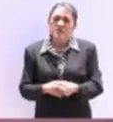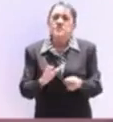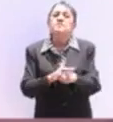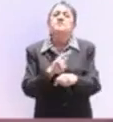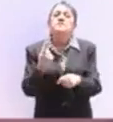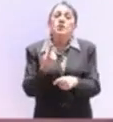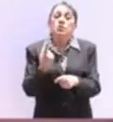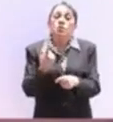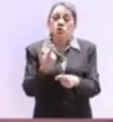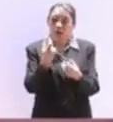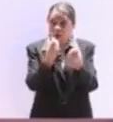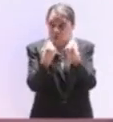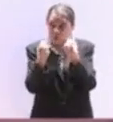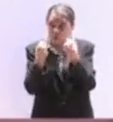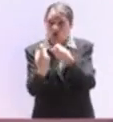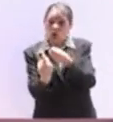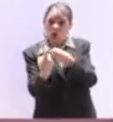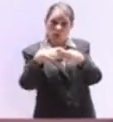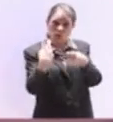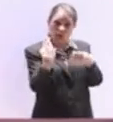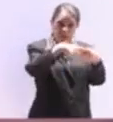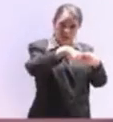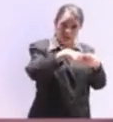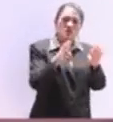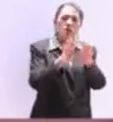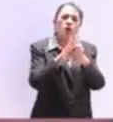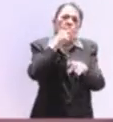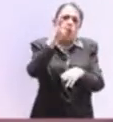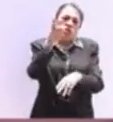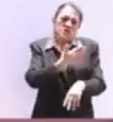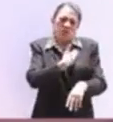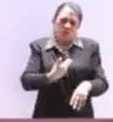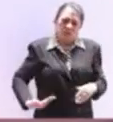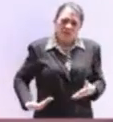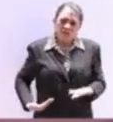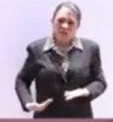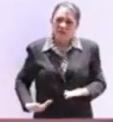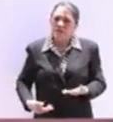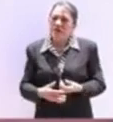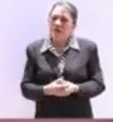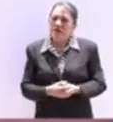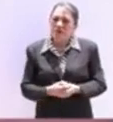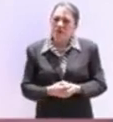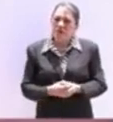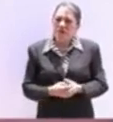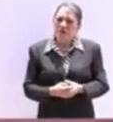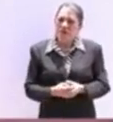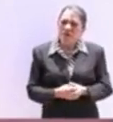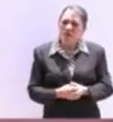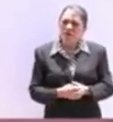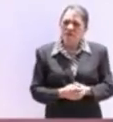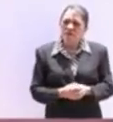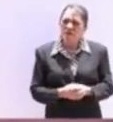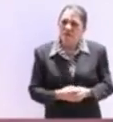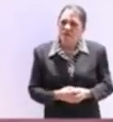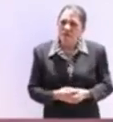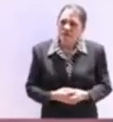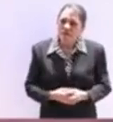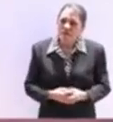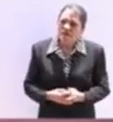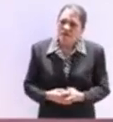pueblo. Como el presidente lo ha dicho, nosotros somos meros administradores de los recursos del